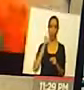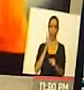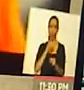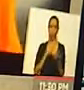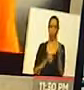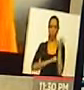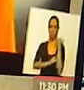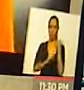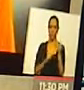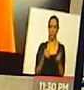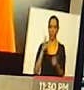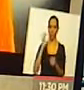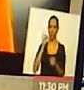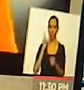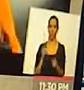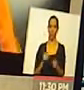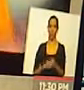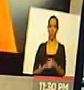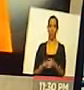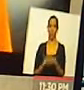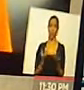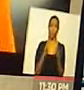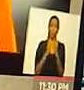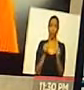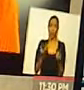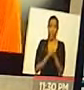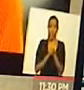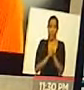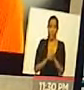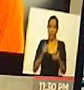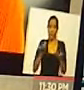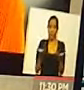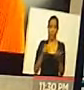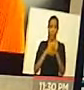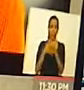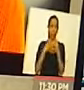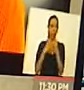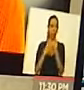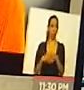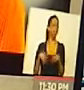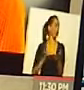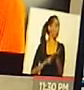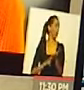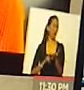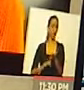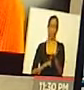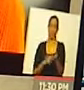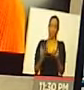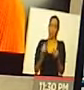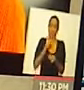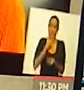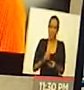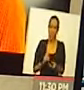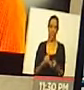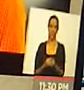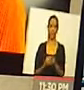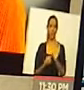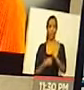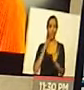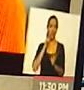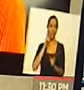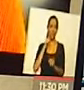a esto, también el Grupo de Lima y todos los aliados de Estados Unidos. Y lo cierto es que de todos modos muy fácilmente se desmonta la mentira, como lo vamos a